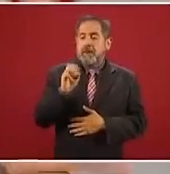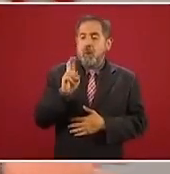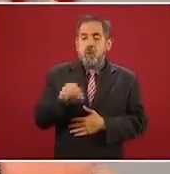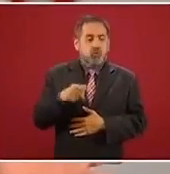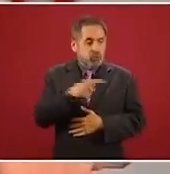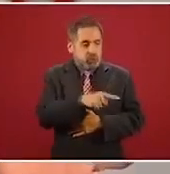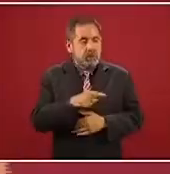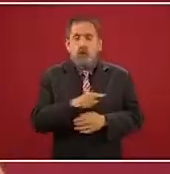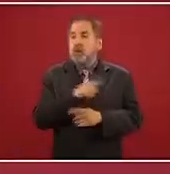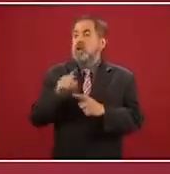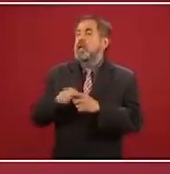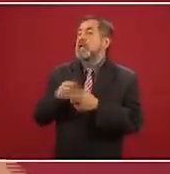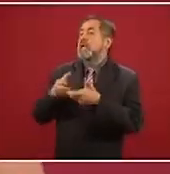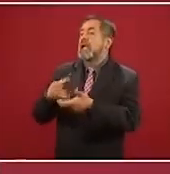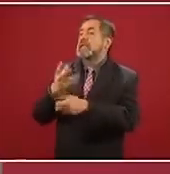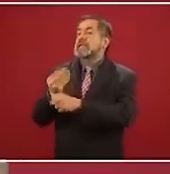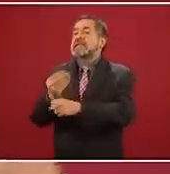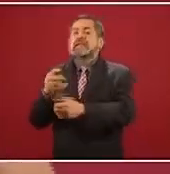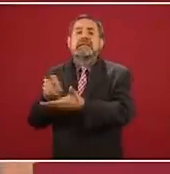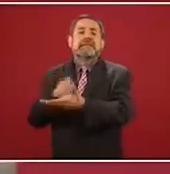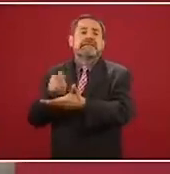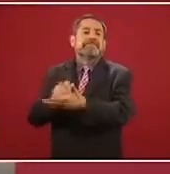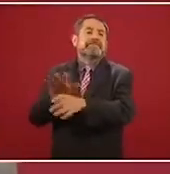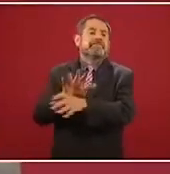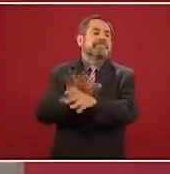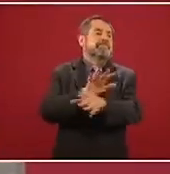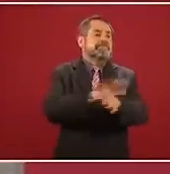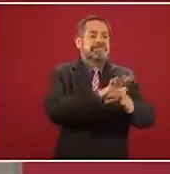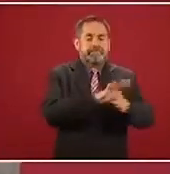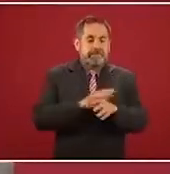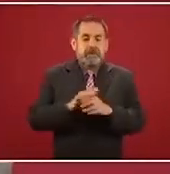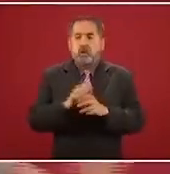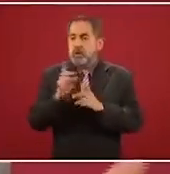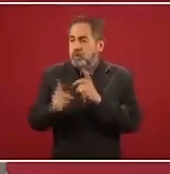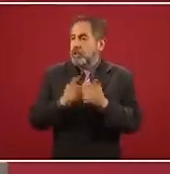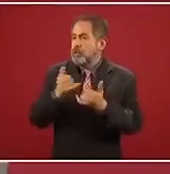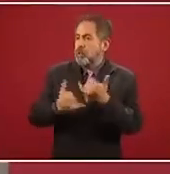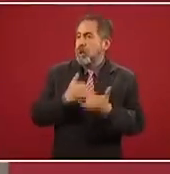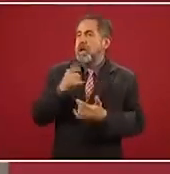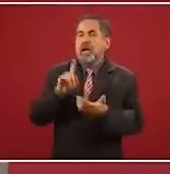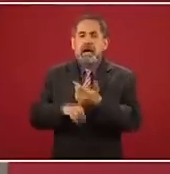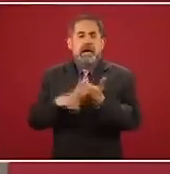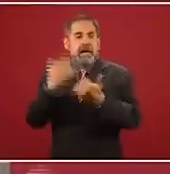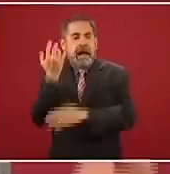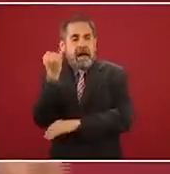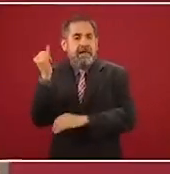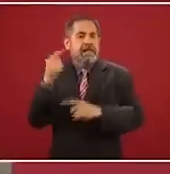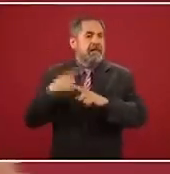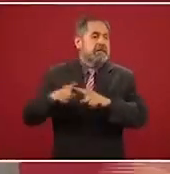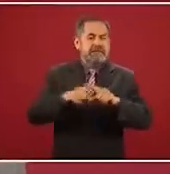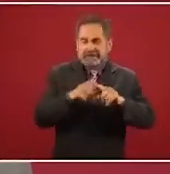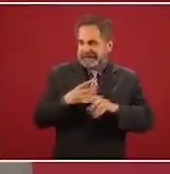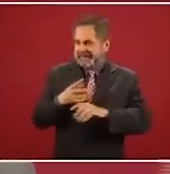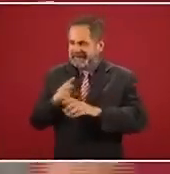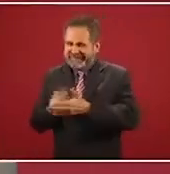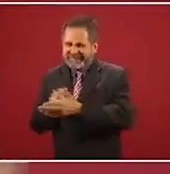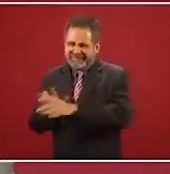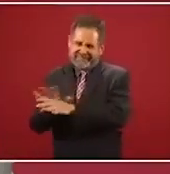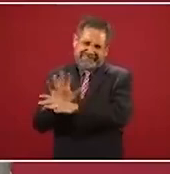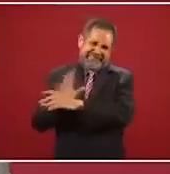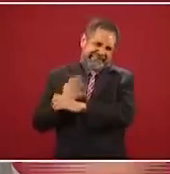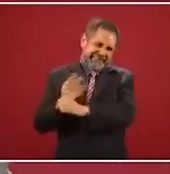realmente el espacio público en parques, en jardines, en deportivos, en la vía pública, etcétera. Eso nos permite